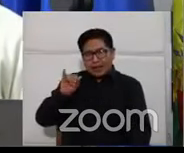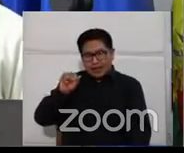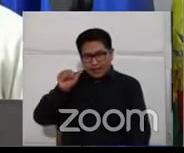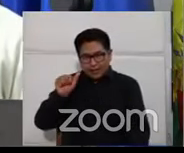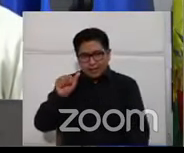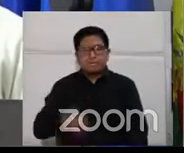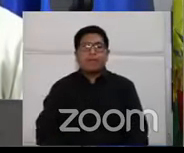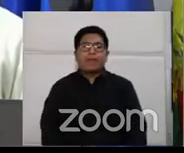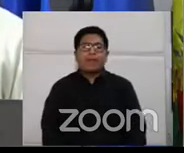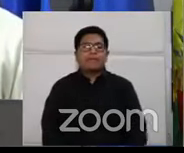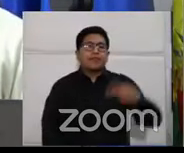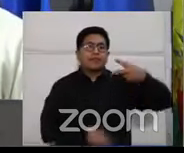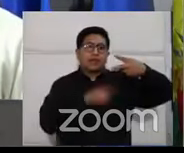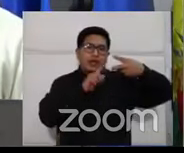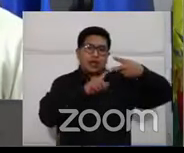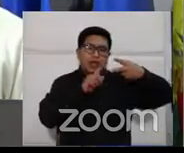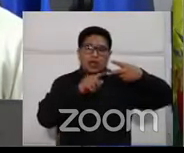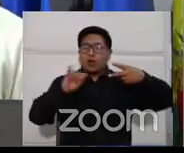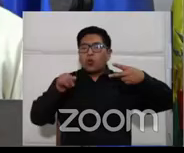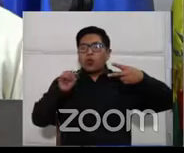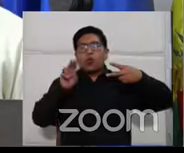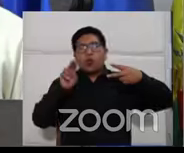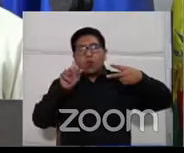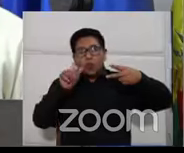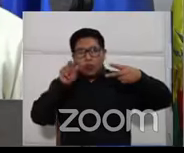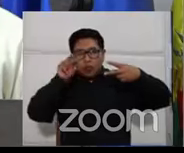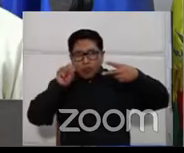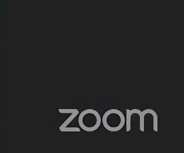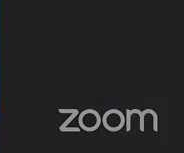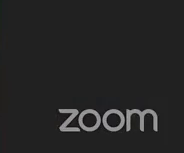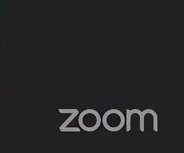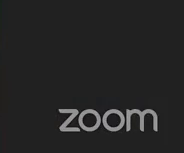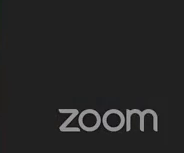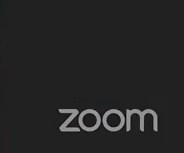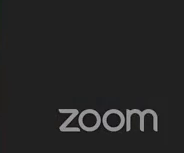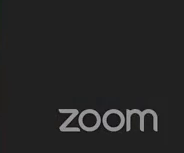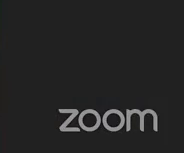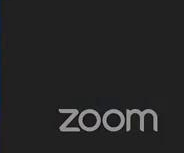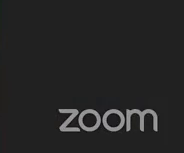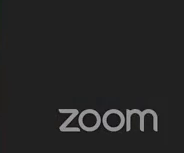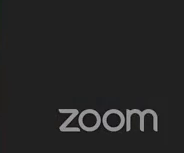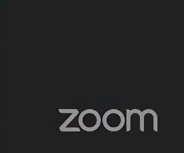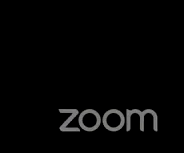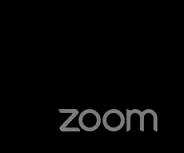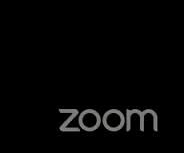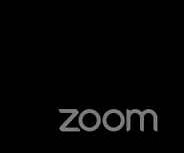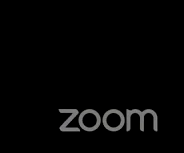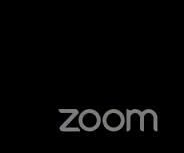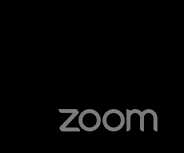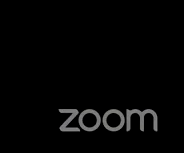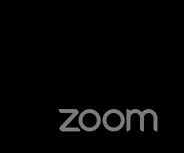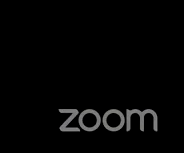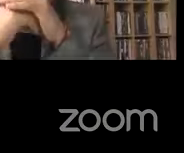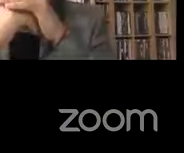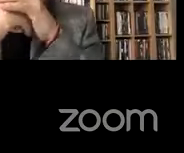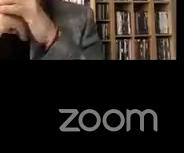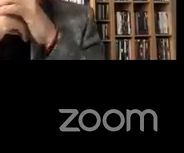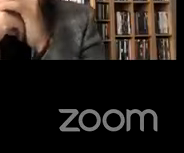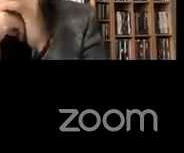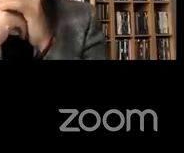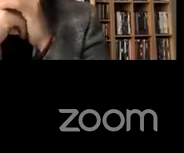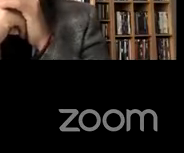y también a juan martínez pérez garcía de tejiendo redes de infancia también a la ministra de trabajo empleo y previsión